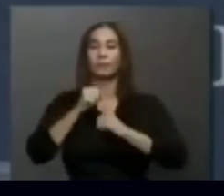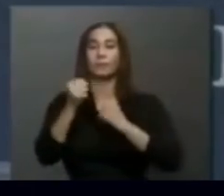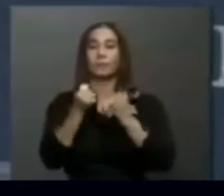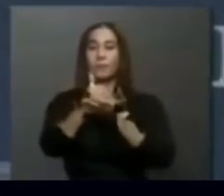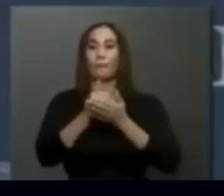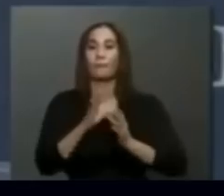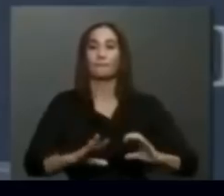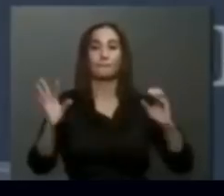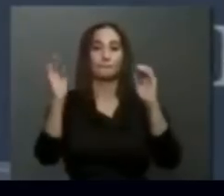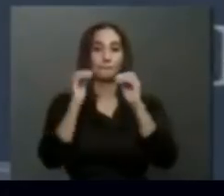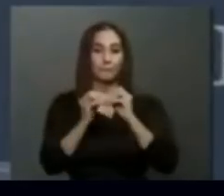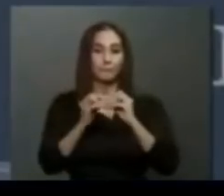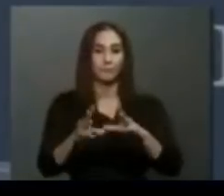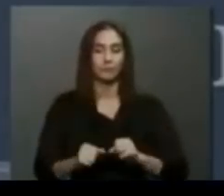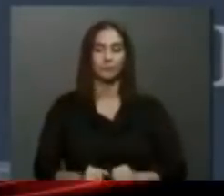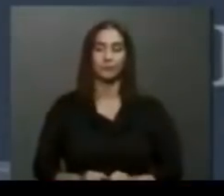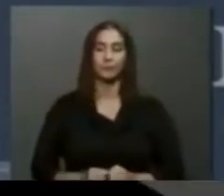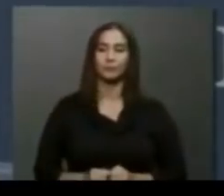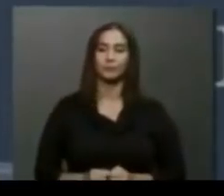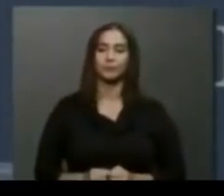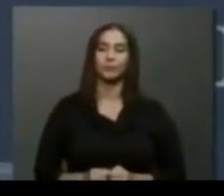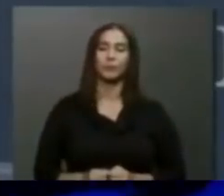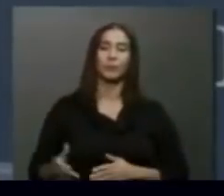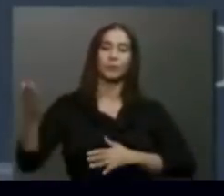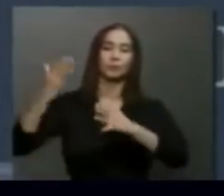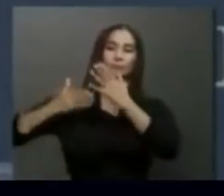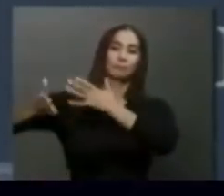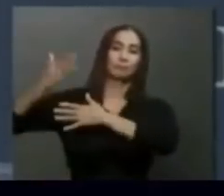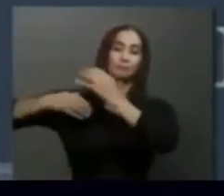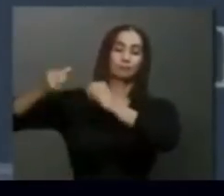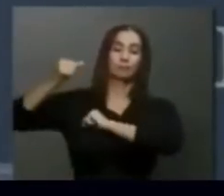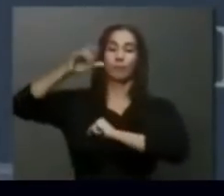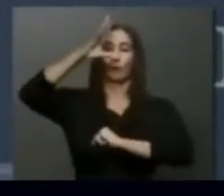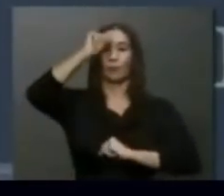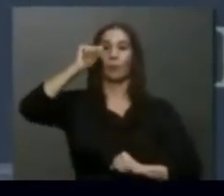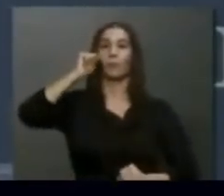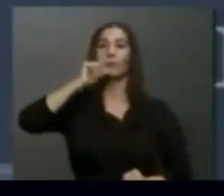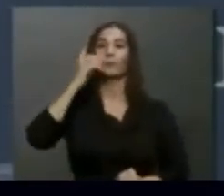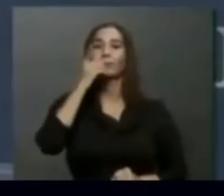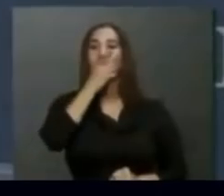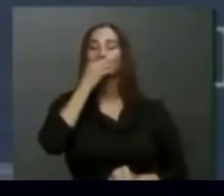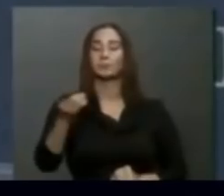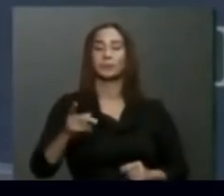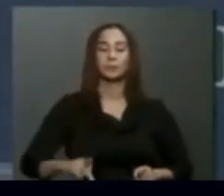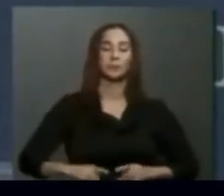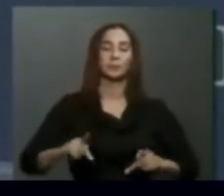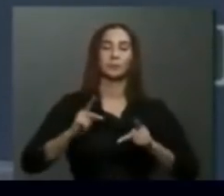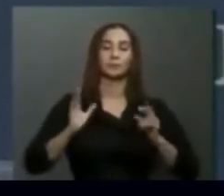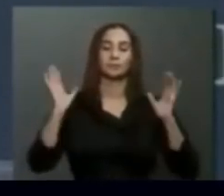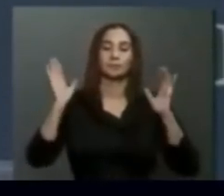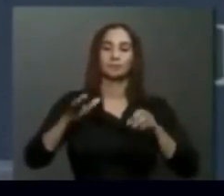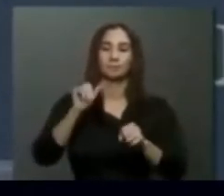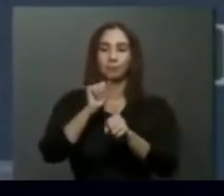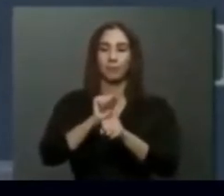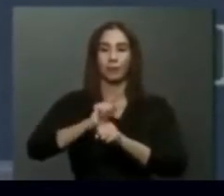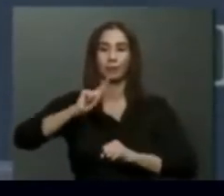y particular. Durante muchos años, los dominicanos y las dominicanas han sacrificado su vida con el